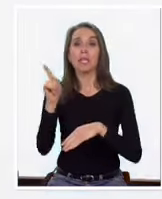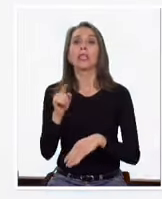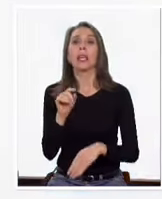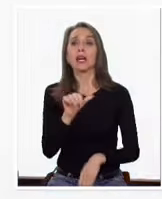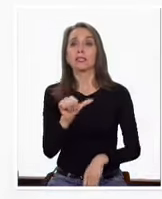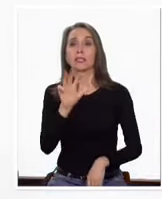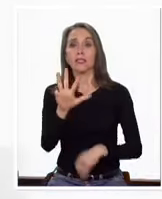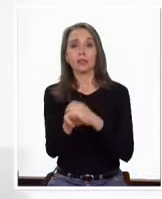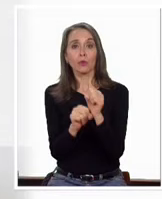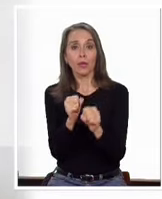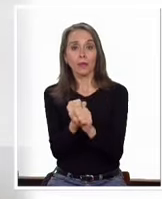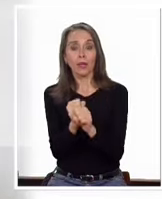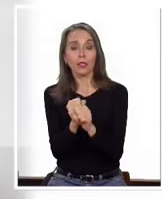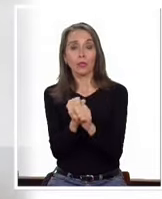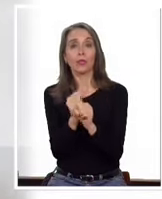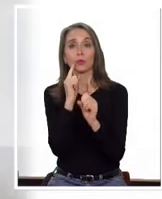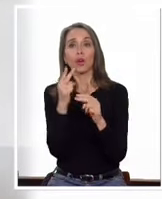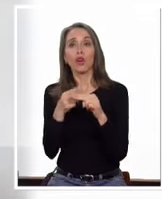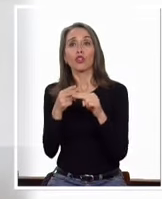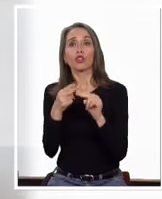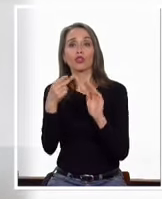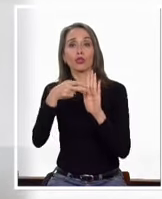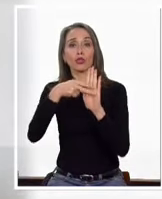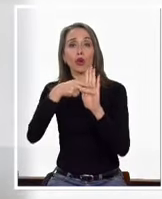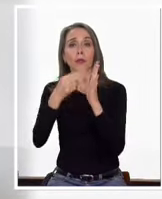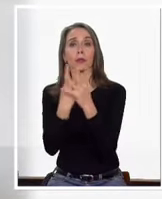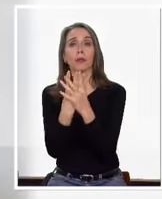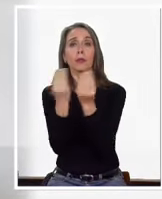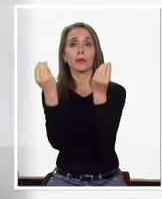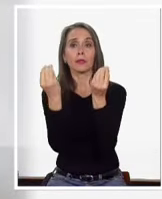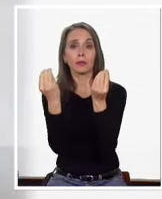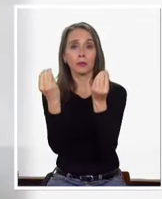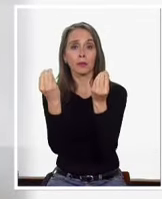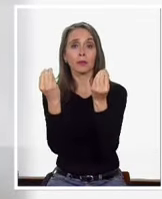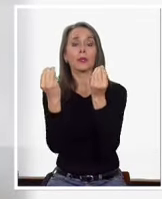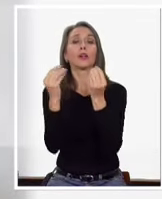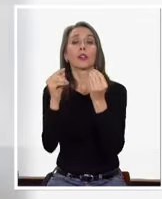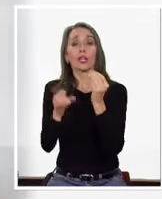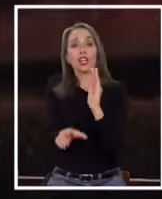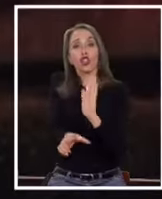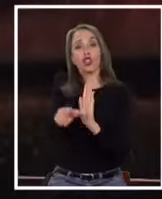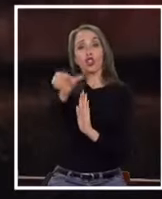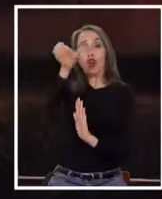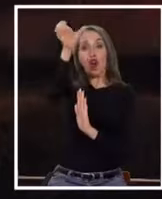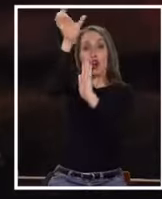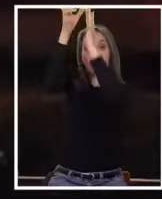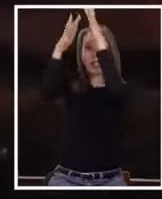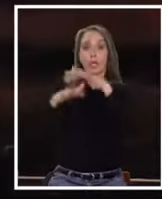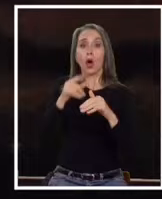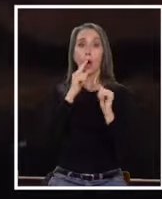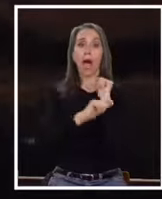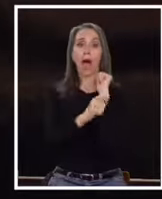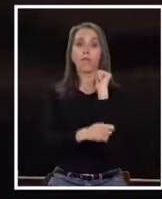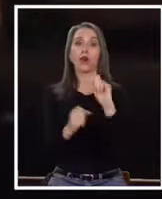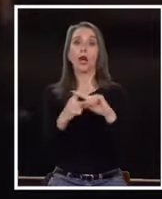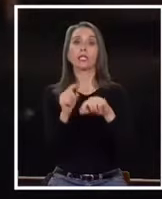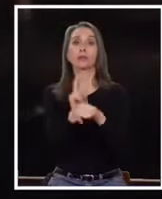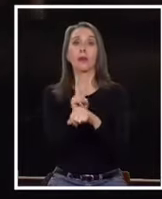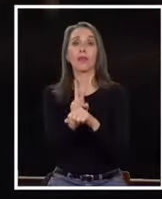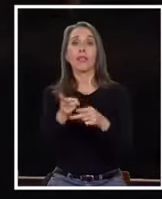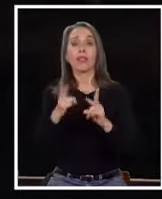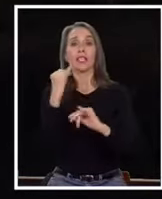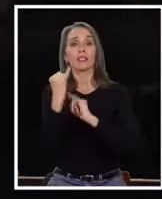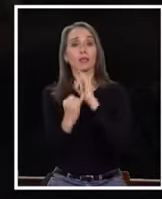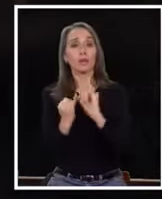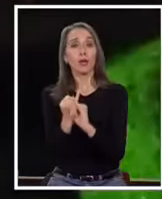de 69, están en la lista de personas desaparecidas luego del desplome de la torre. Abogado y ex profesor de Derecho